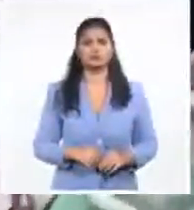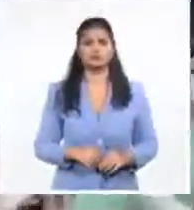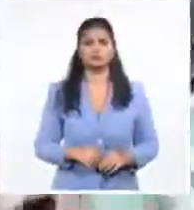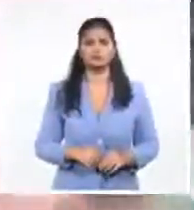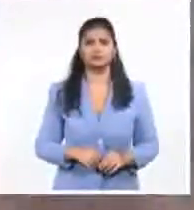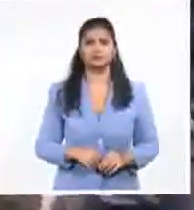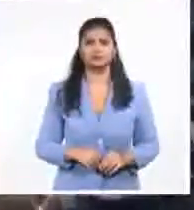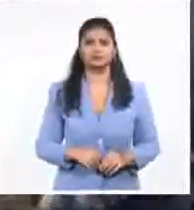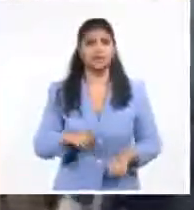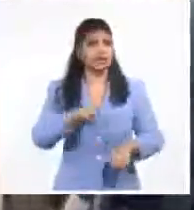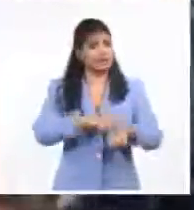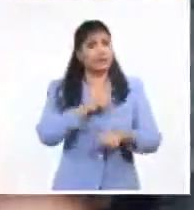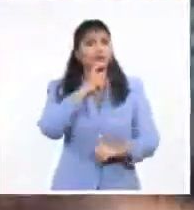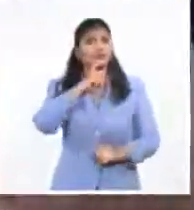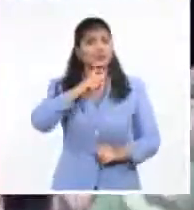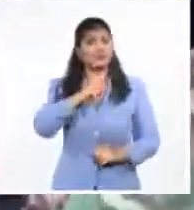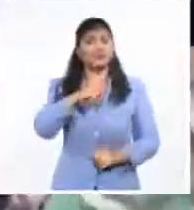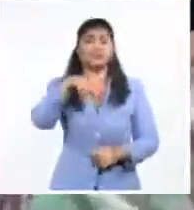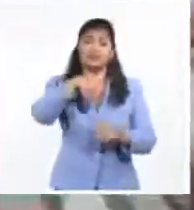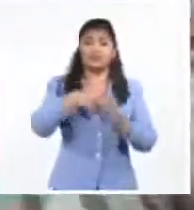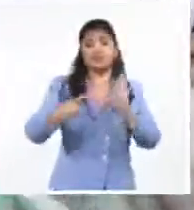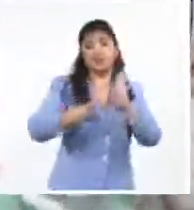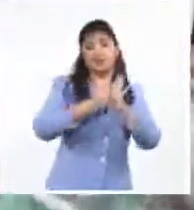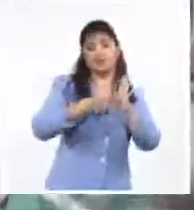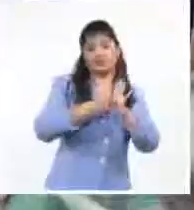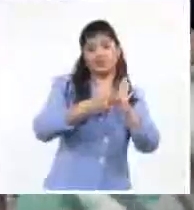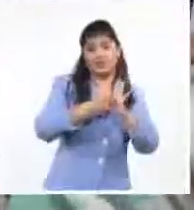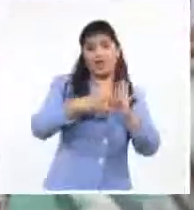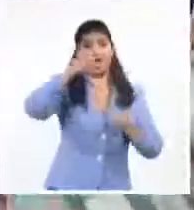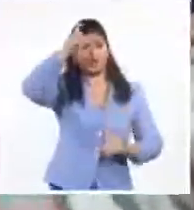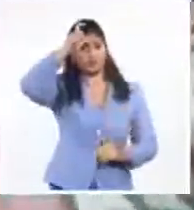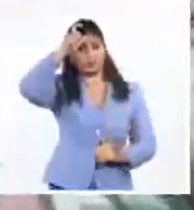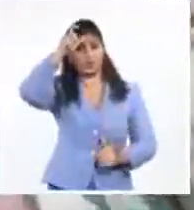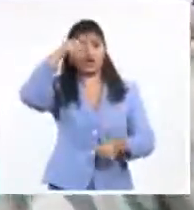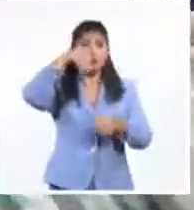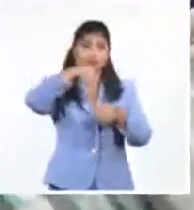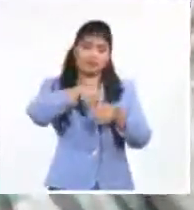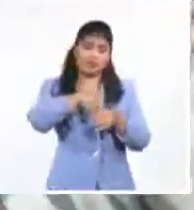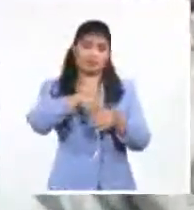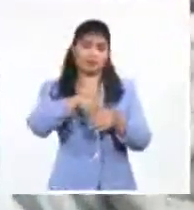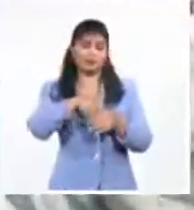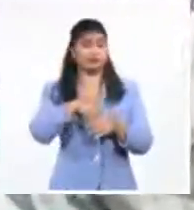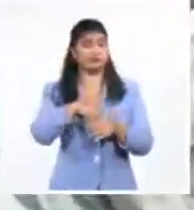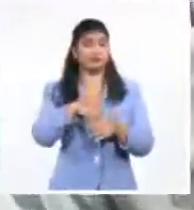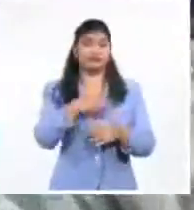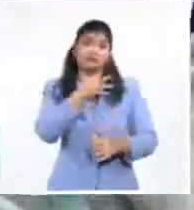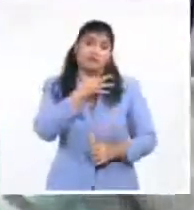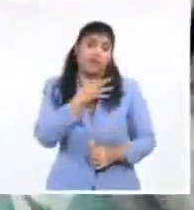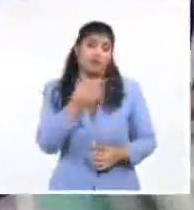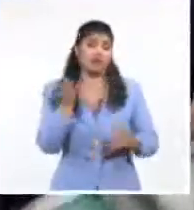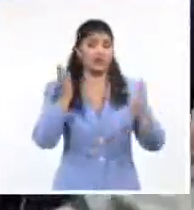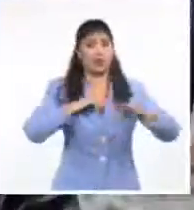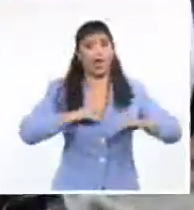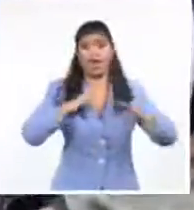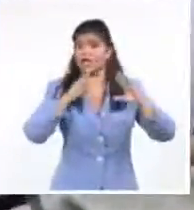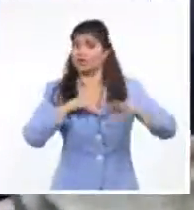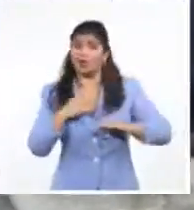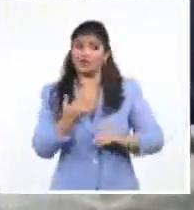en medio de difíciles circunstancias y limitados recursos, teniendo en cuenta